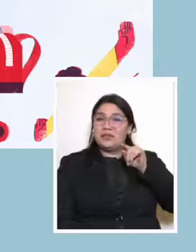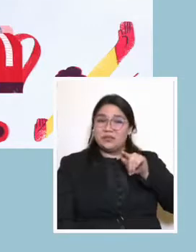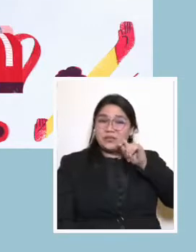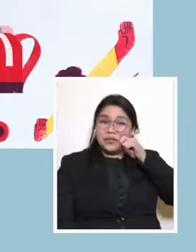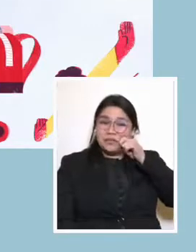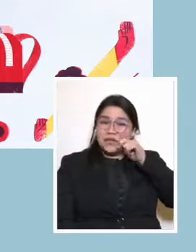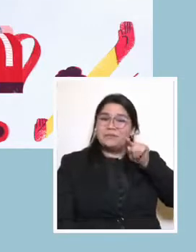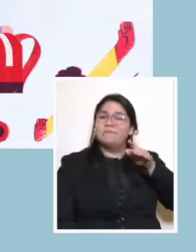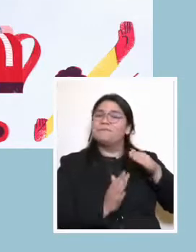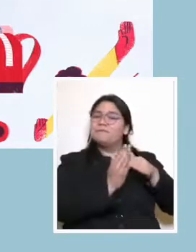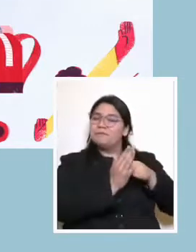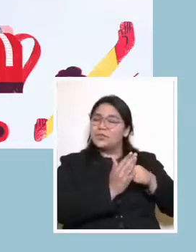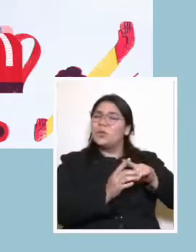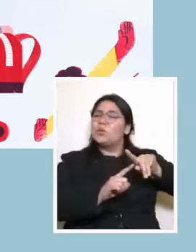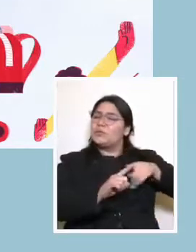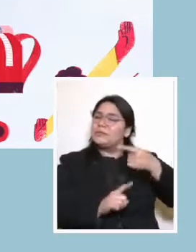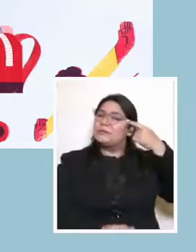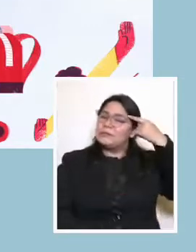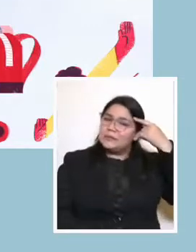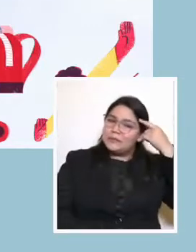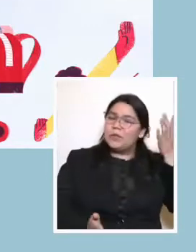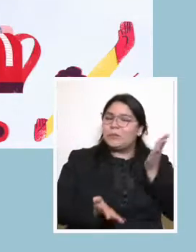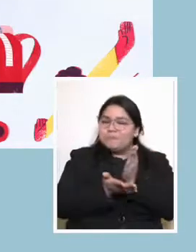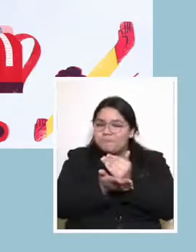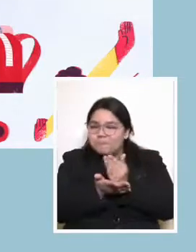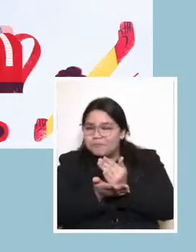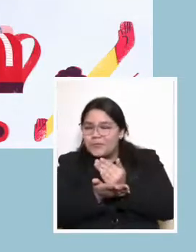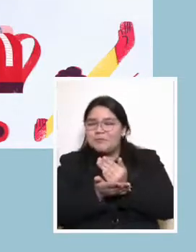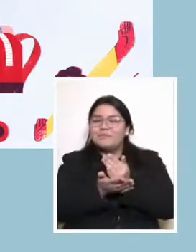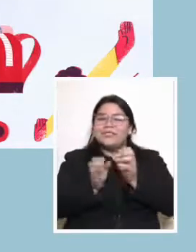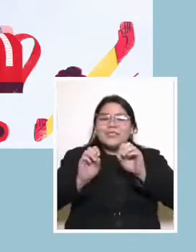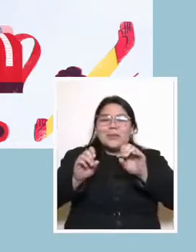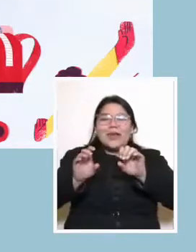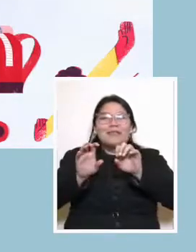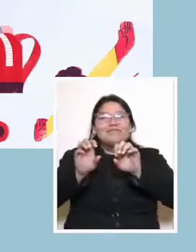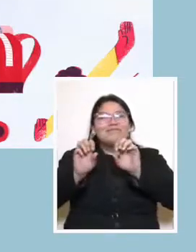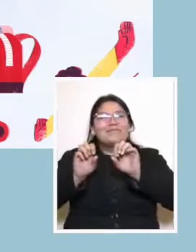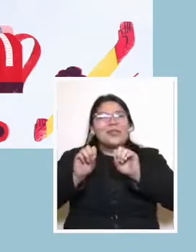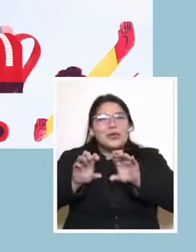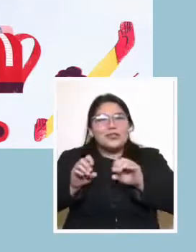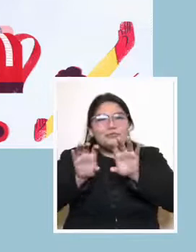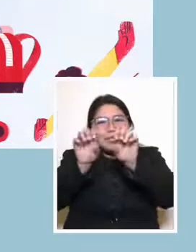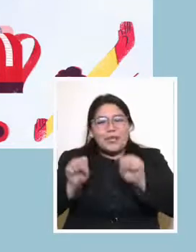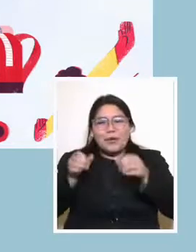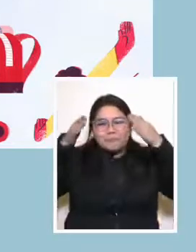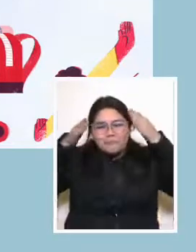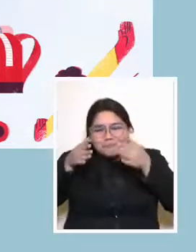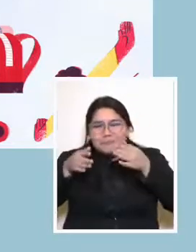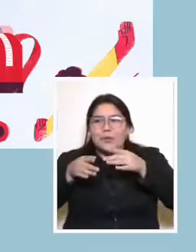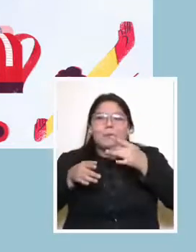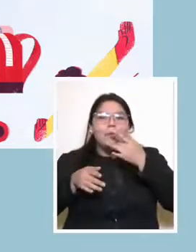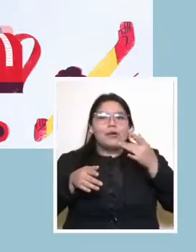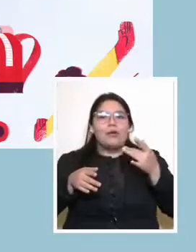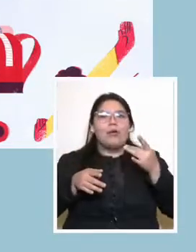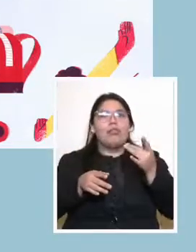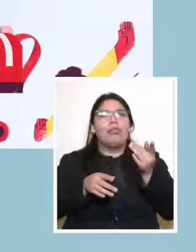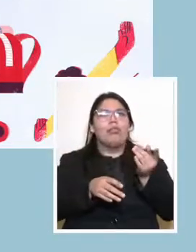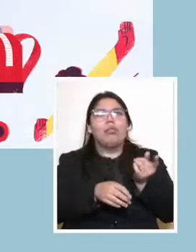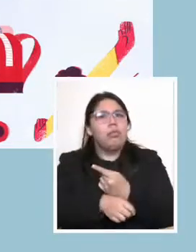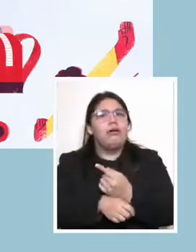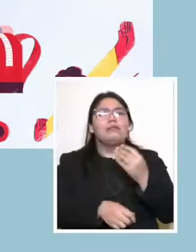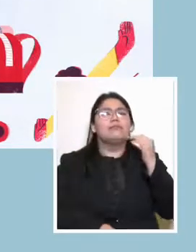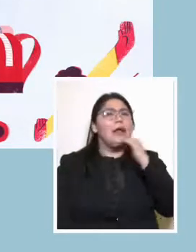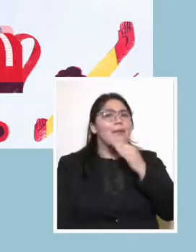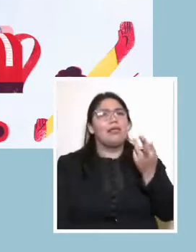detenernos, repensar, reorientar a un sistema educativo que claramente volvió de manera abrupta. Voy a compartir con ustedes algunos